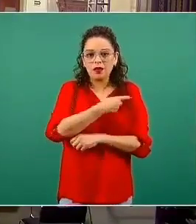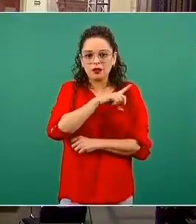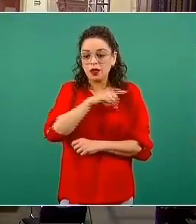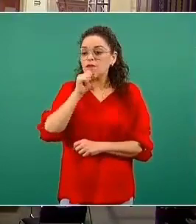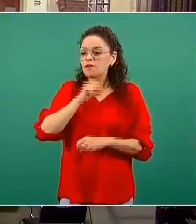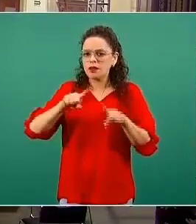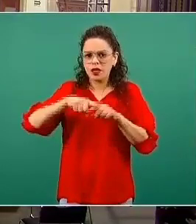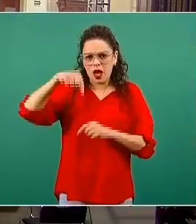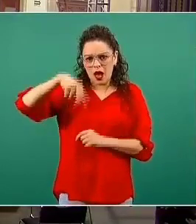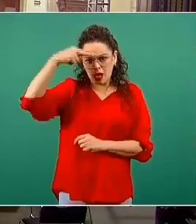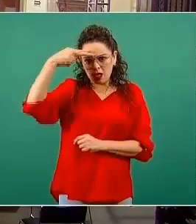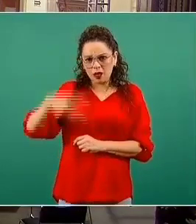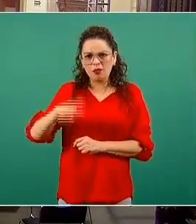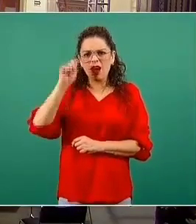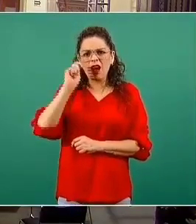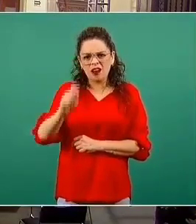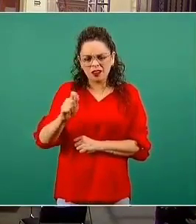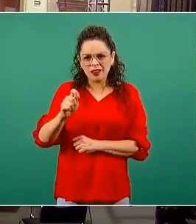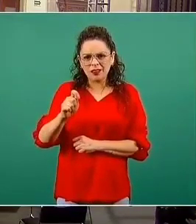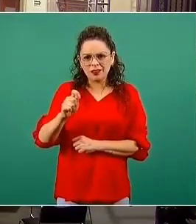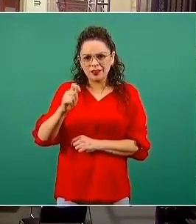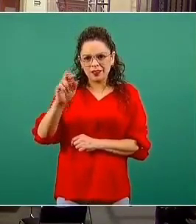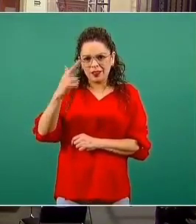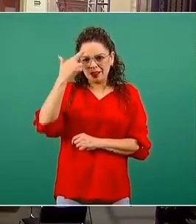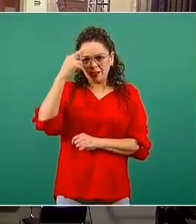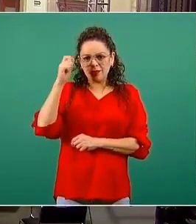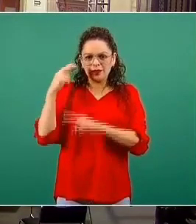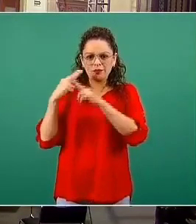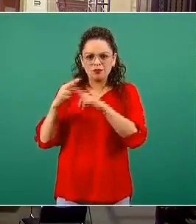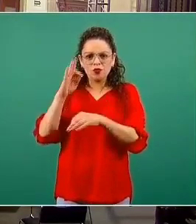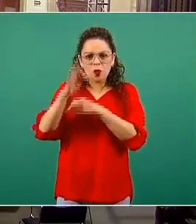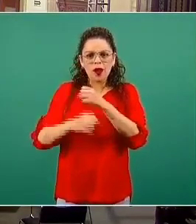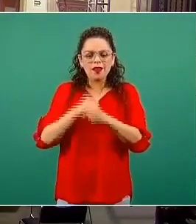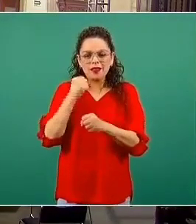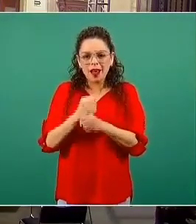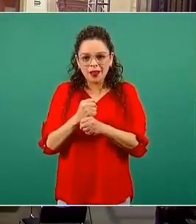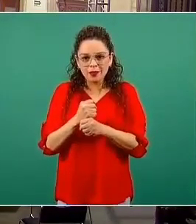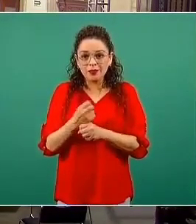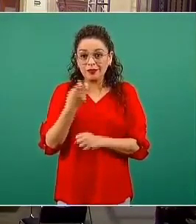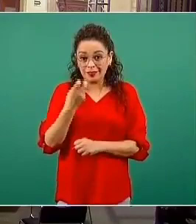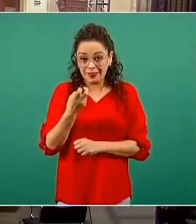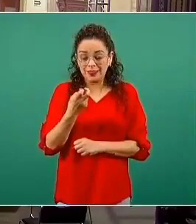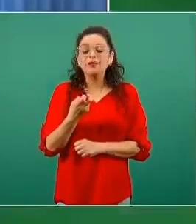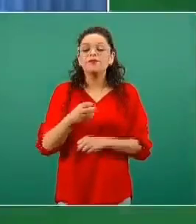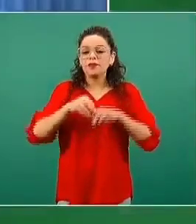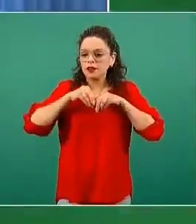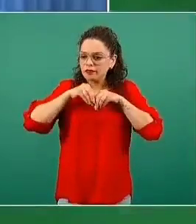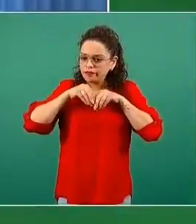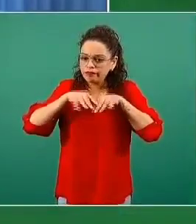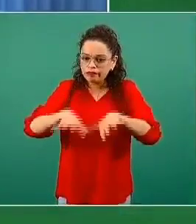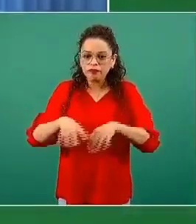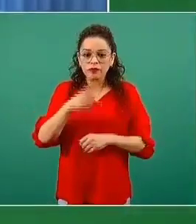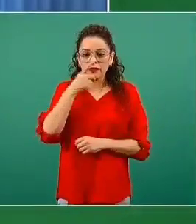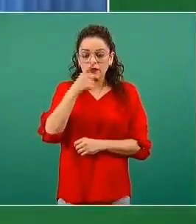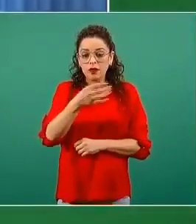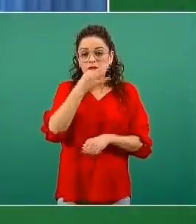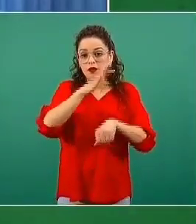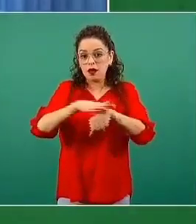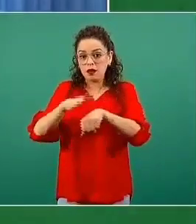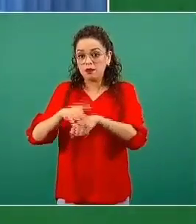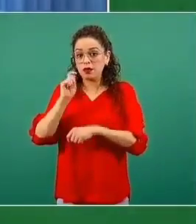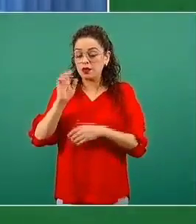celebrábamos los 40 años de la reunión de Alma Ata, y donde se lanza un compromiso